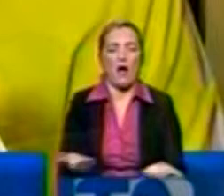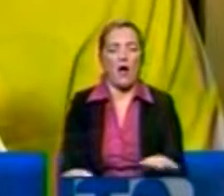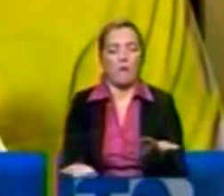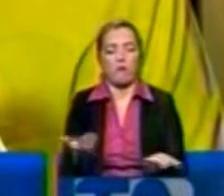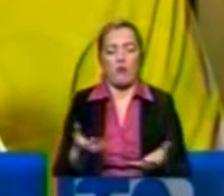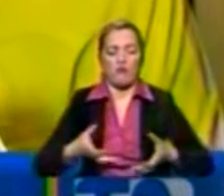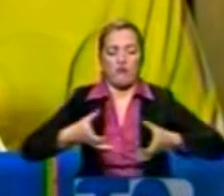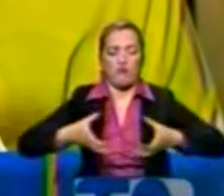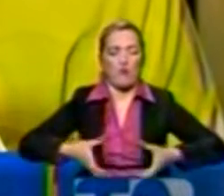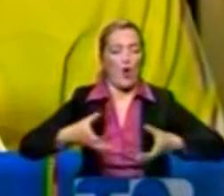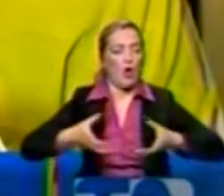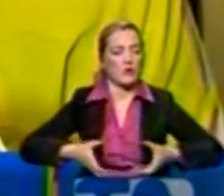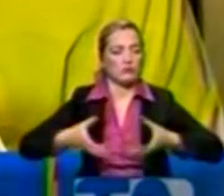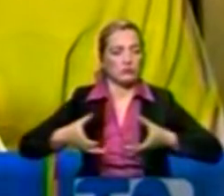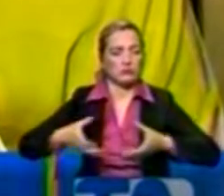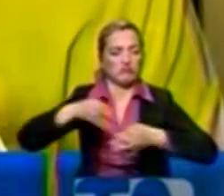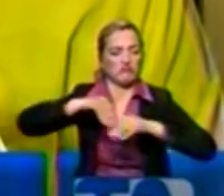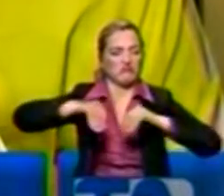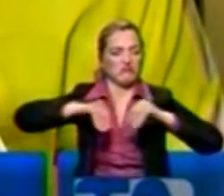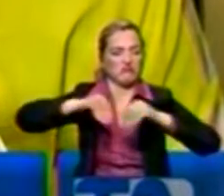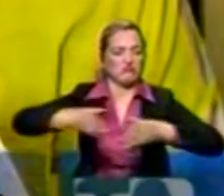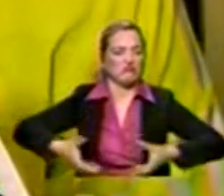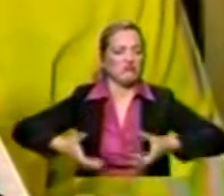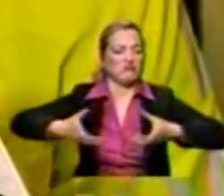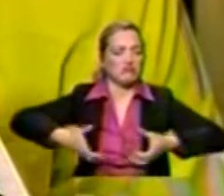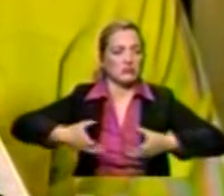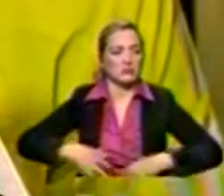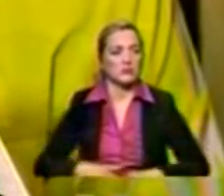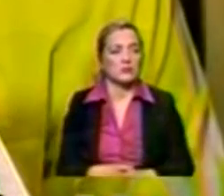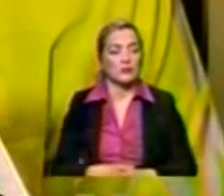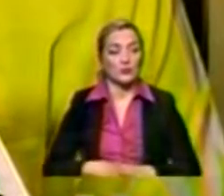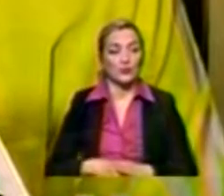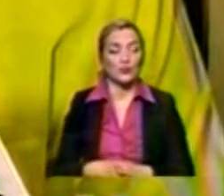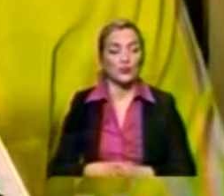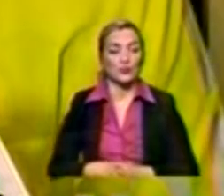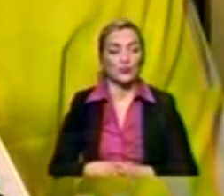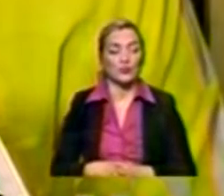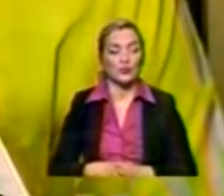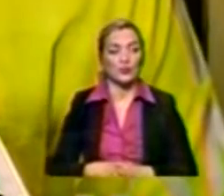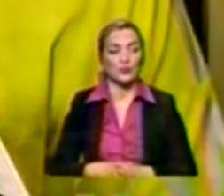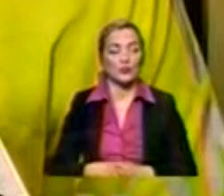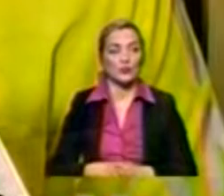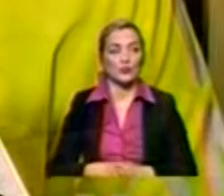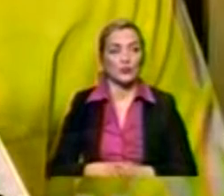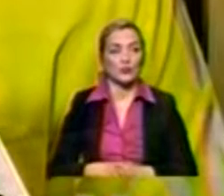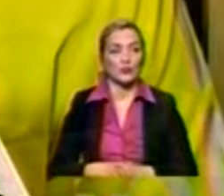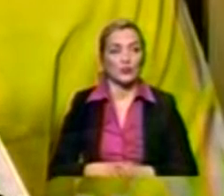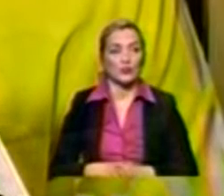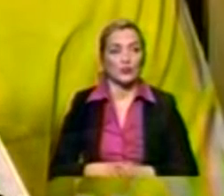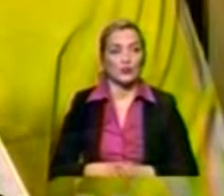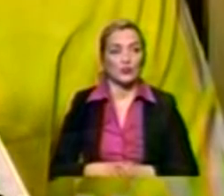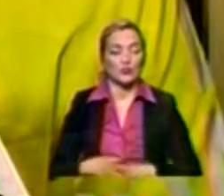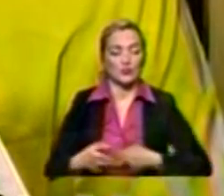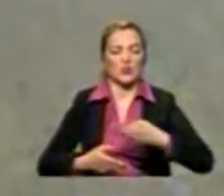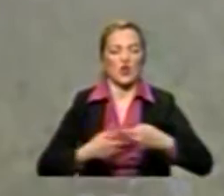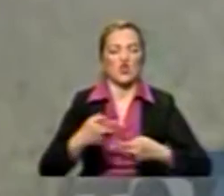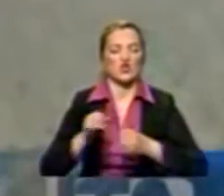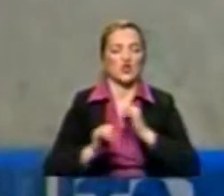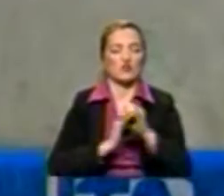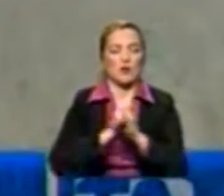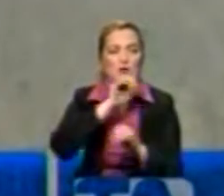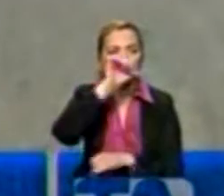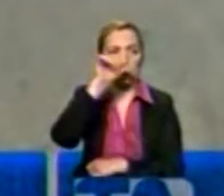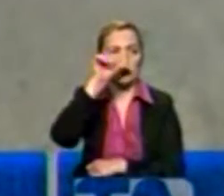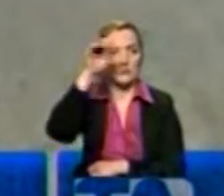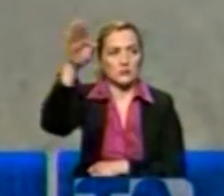o un bloque de sustancia de los que se han aprendido cuando se trata de tráfico internacional. La